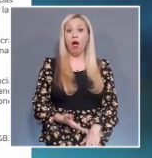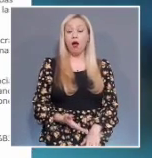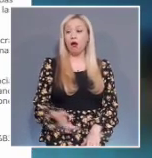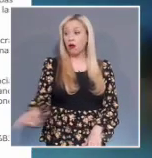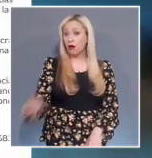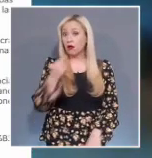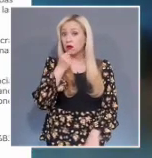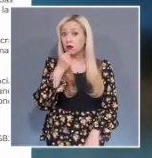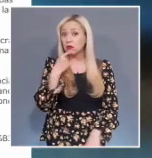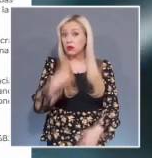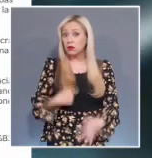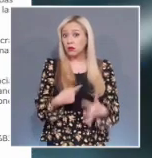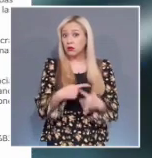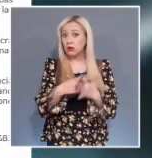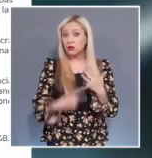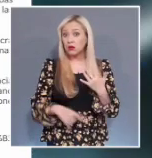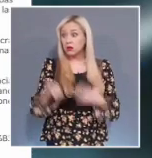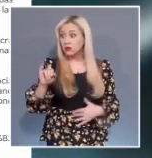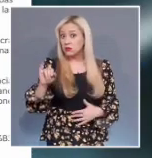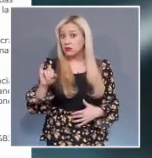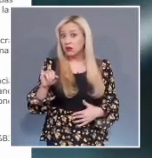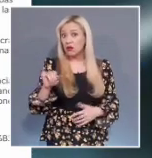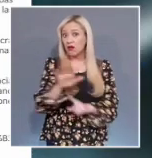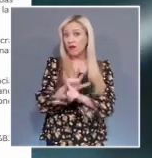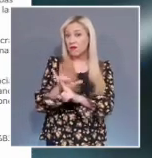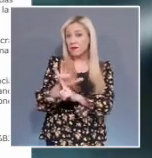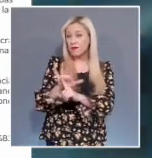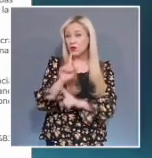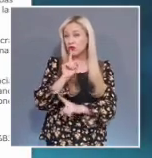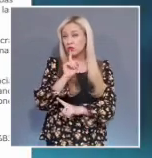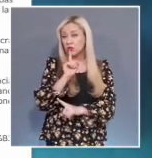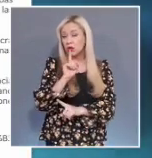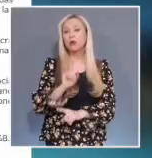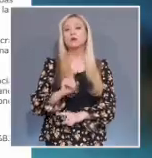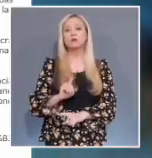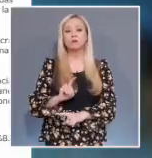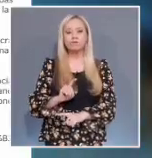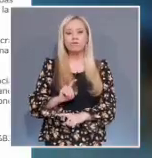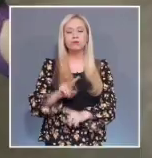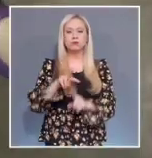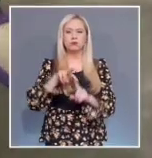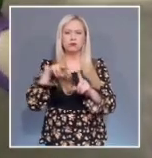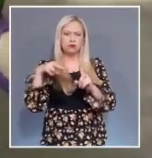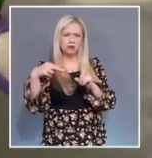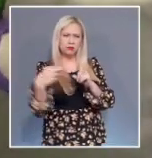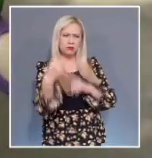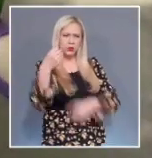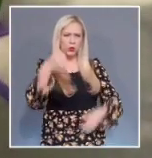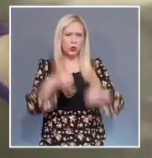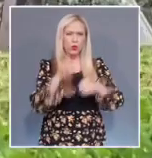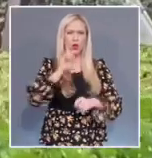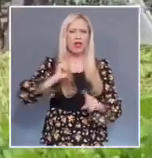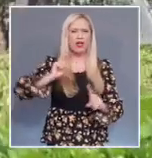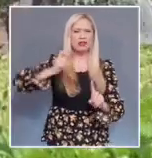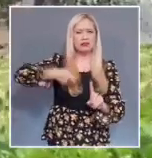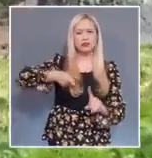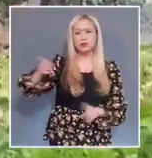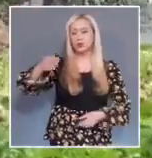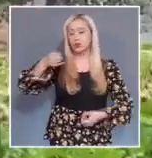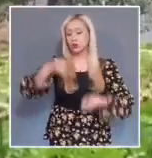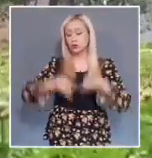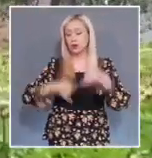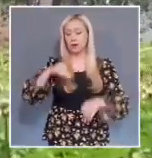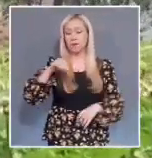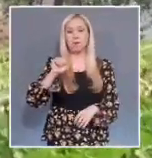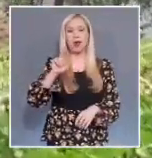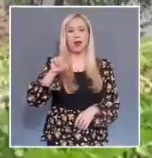hubo manipulación. Al juzgar con perspectiva de género, la jueza Marta Eugenia Magaña López consideró que